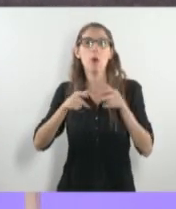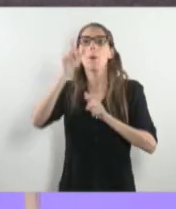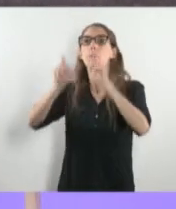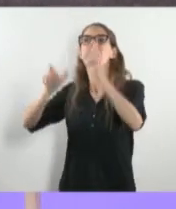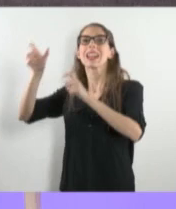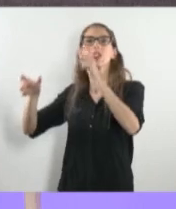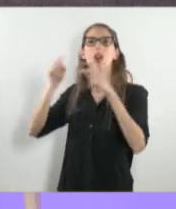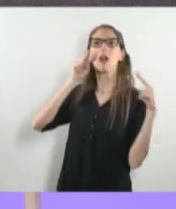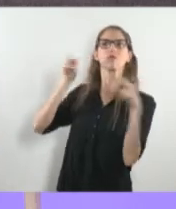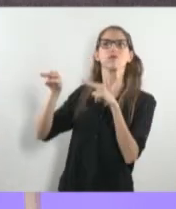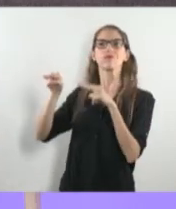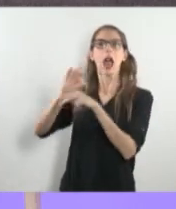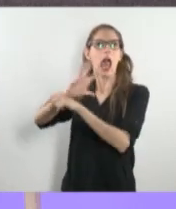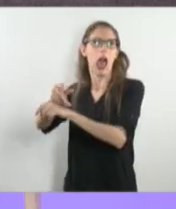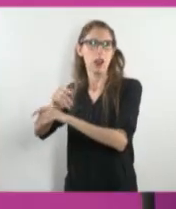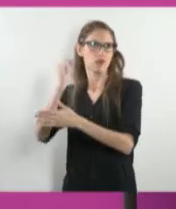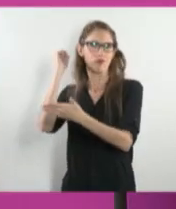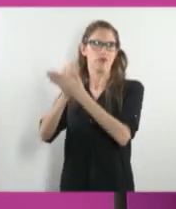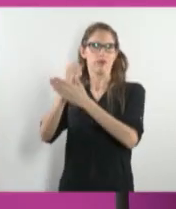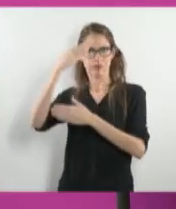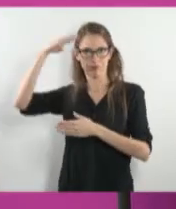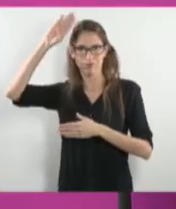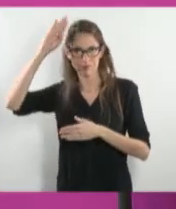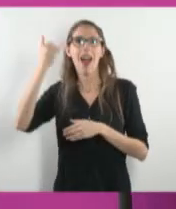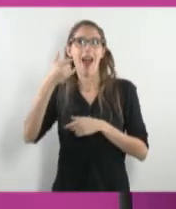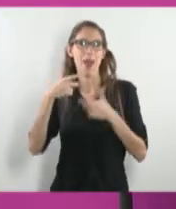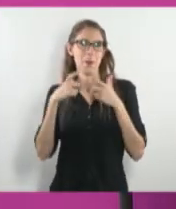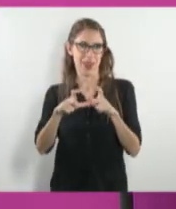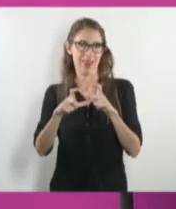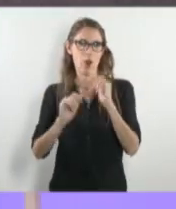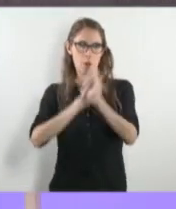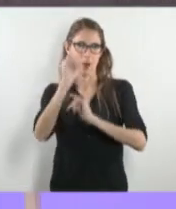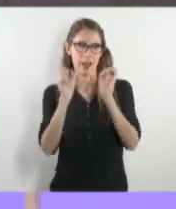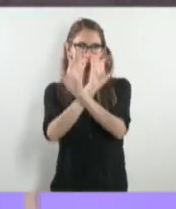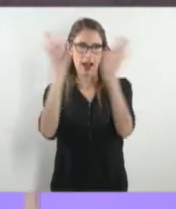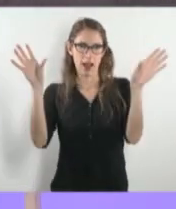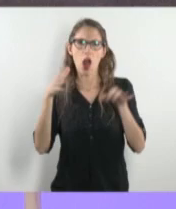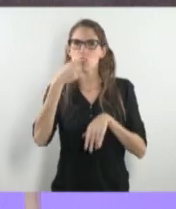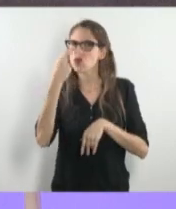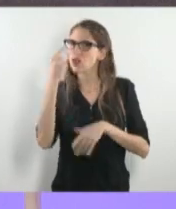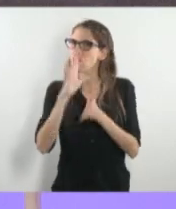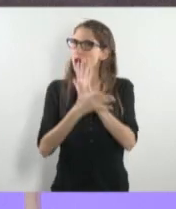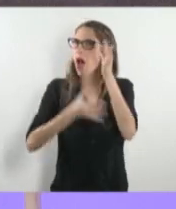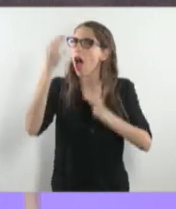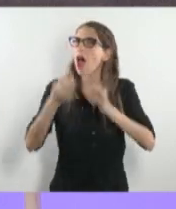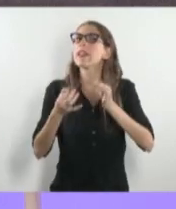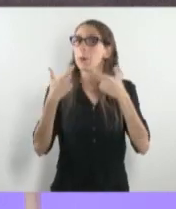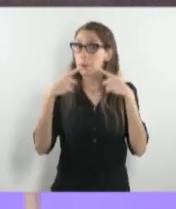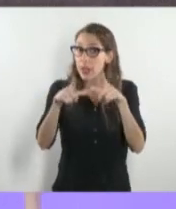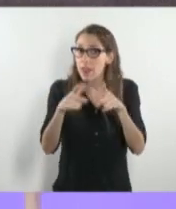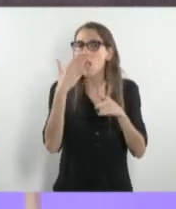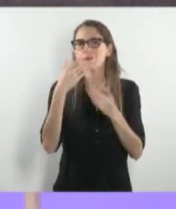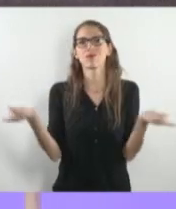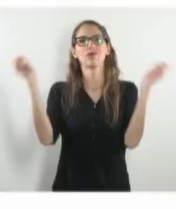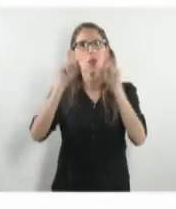ve a Fierro como un bandido, la explica Martín Coan, que está buenísimo. Genial. El análisis que hace. Vemos este video de Martín y volvemos con